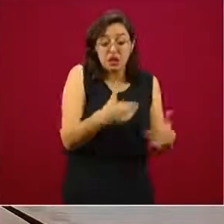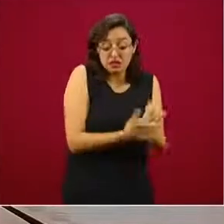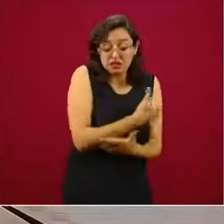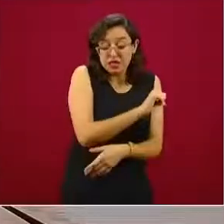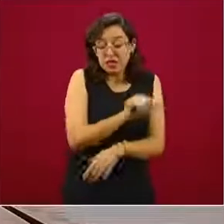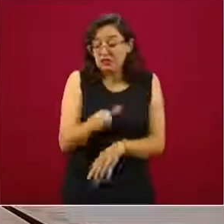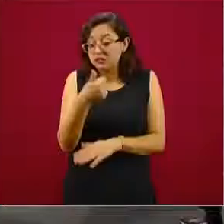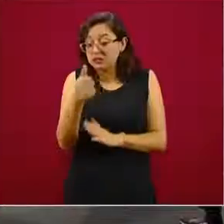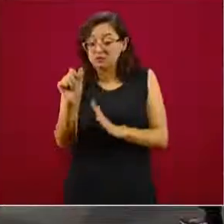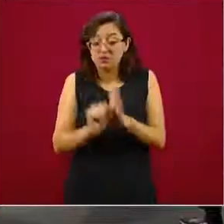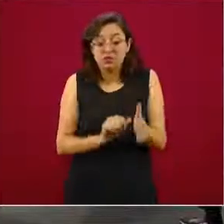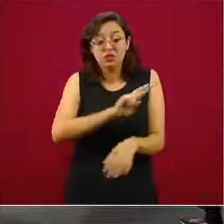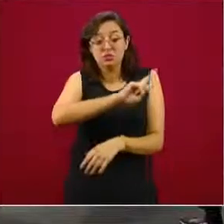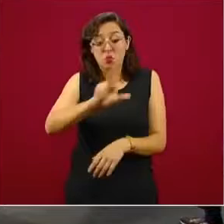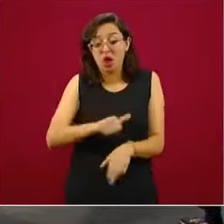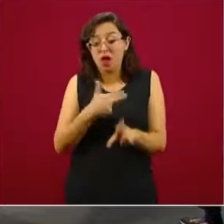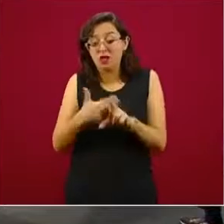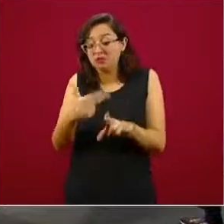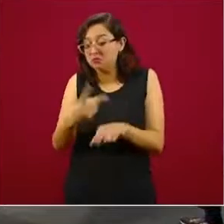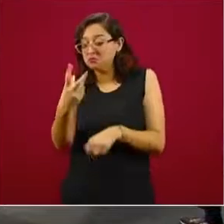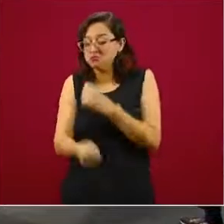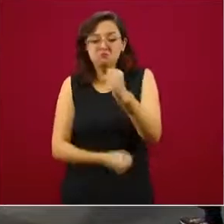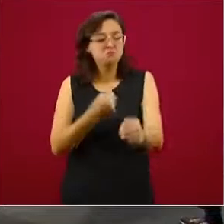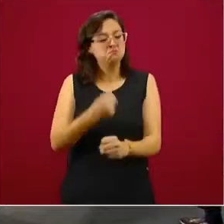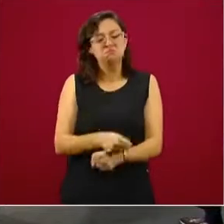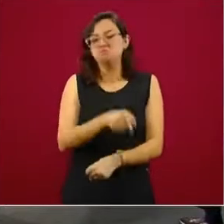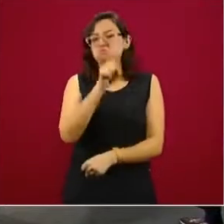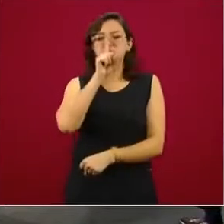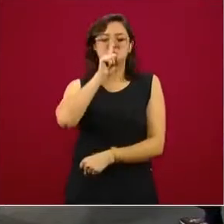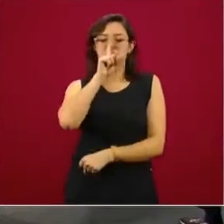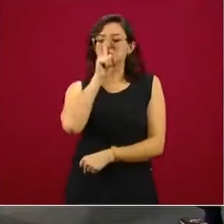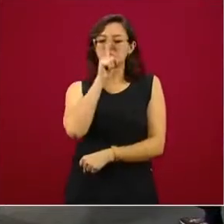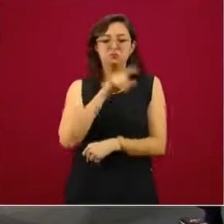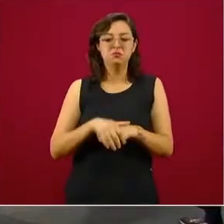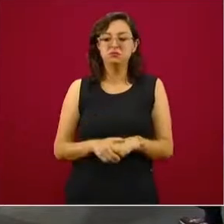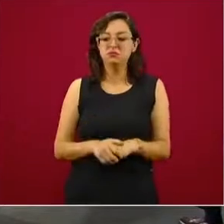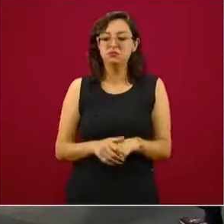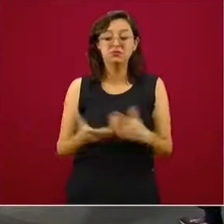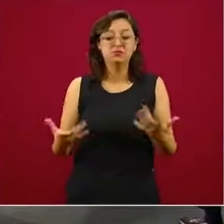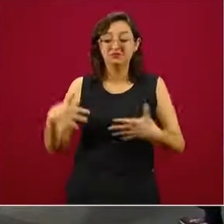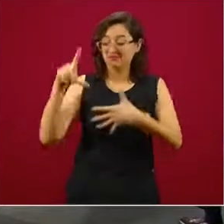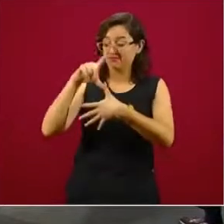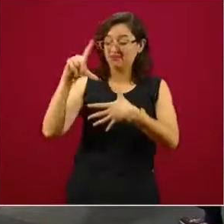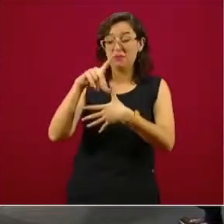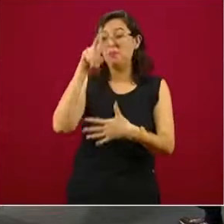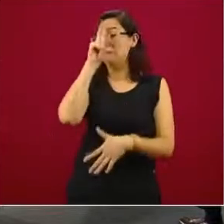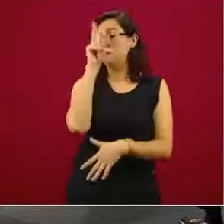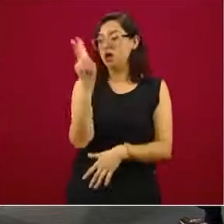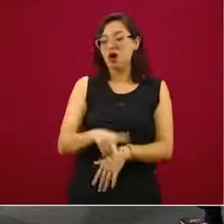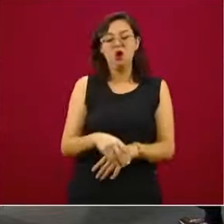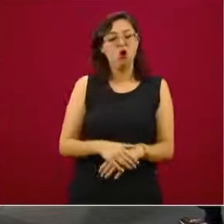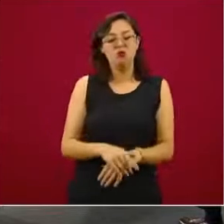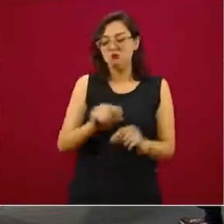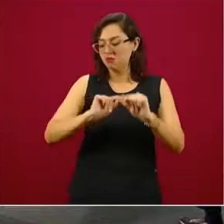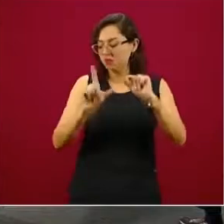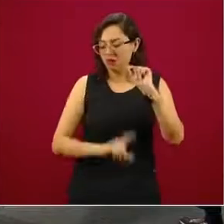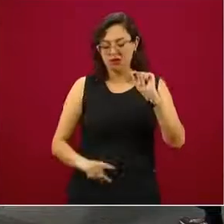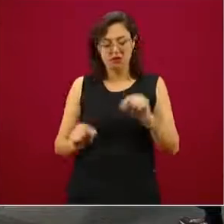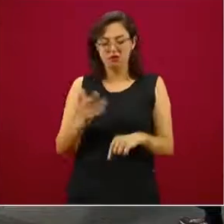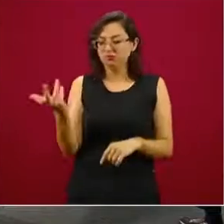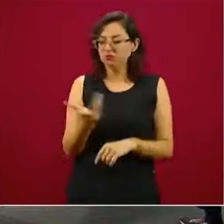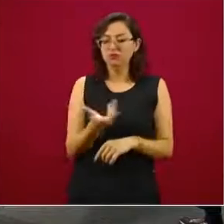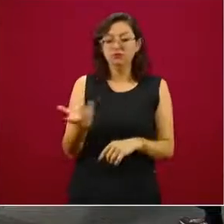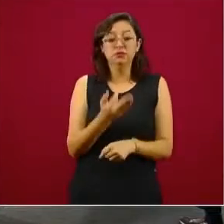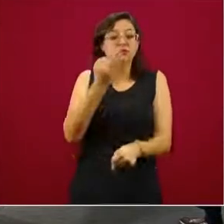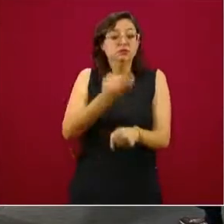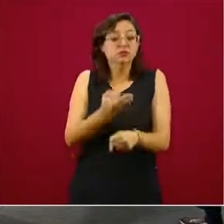y complementaria hasta los 2 años. De hecho, tiene los peores índices de América Latina. Y en estos tiempos